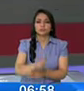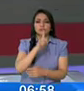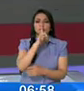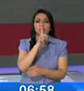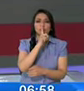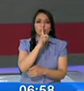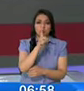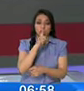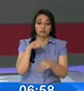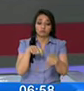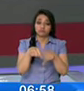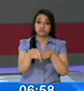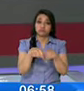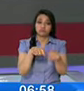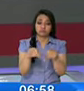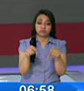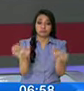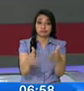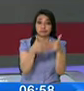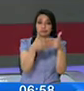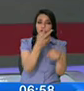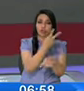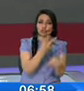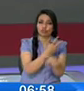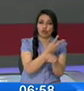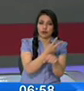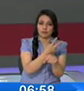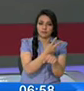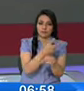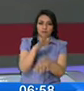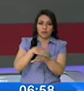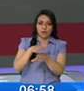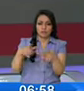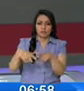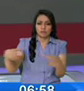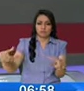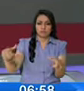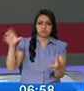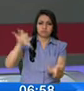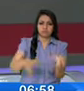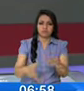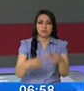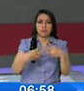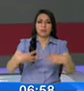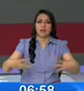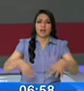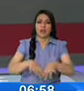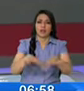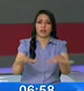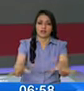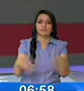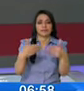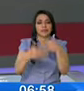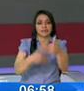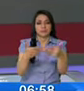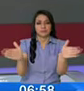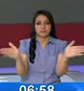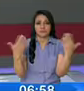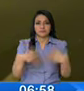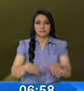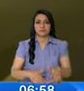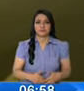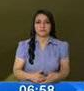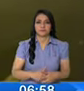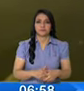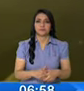tránsito vehicular fue habilitado luego de 2 horas debido a que el material que transportaba la volqueta quedó desparramado en la vía. En